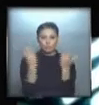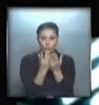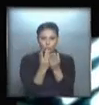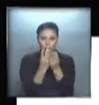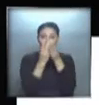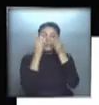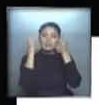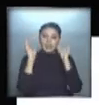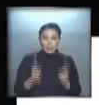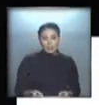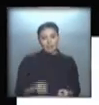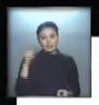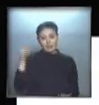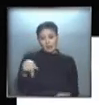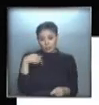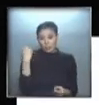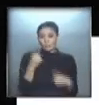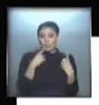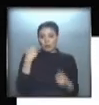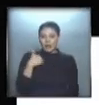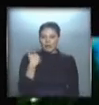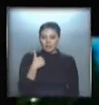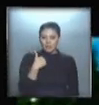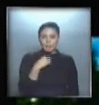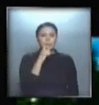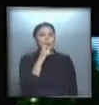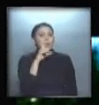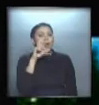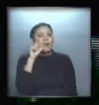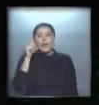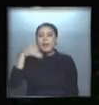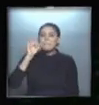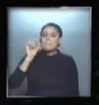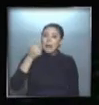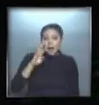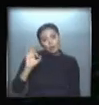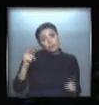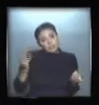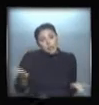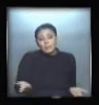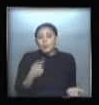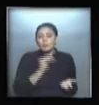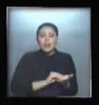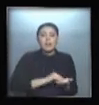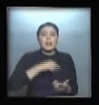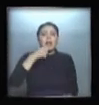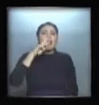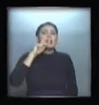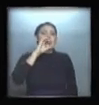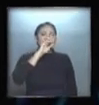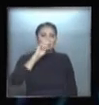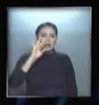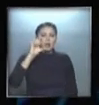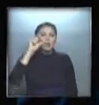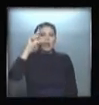También, ¿por qué no?, en nuestros músicos argentinos. Calamaro así que, en particular, ¿eh? Calamaro también se puede nombrar, hablamos de Richard Coleman. Hay muchos